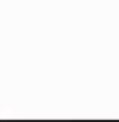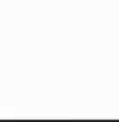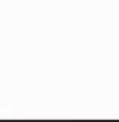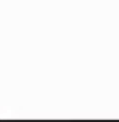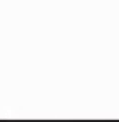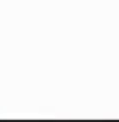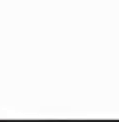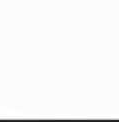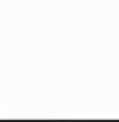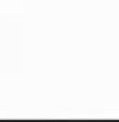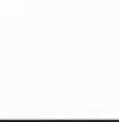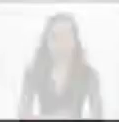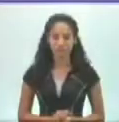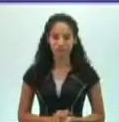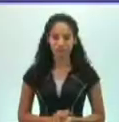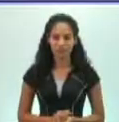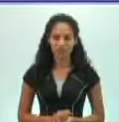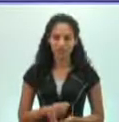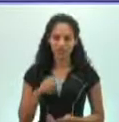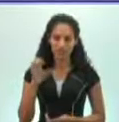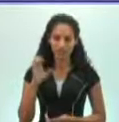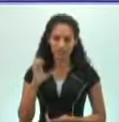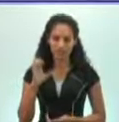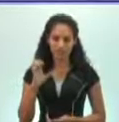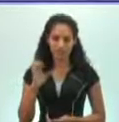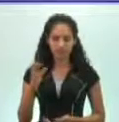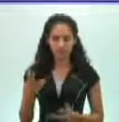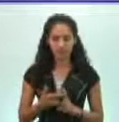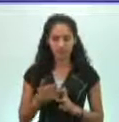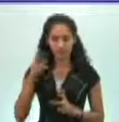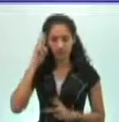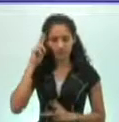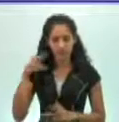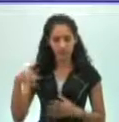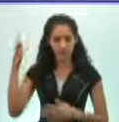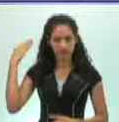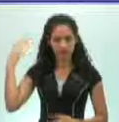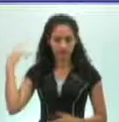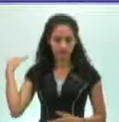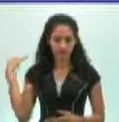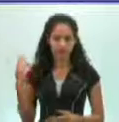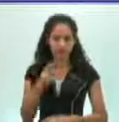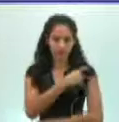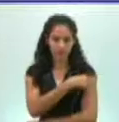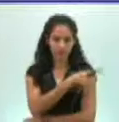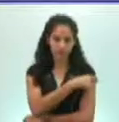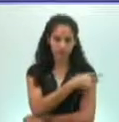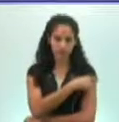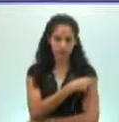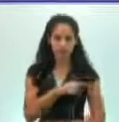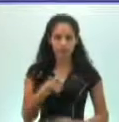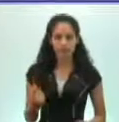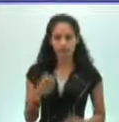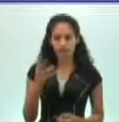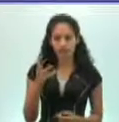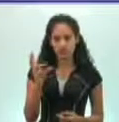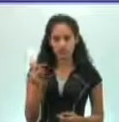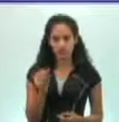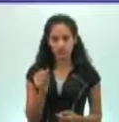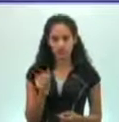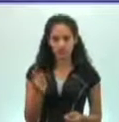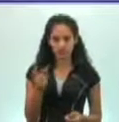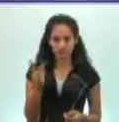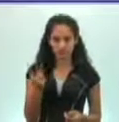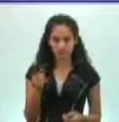Y en el caso del inciso E, para que recuerdes conocimientos dados en la primaria, ¿cuál fue el promedio de